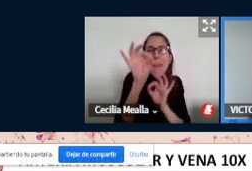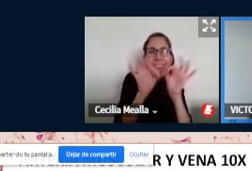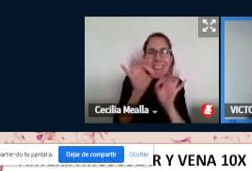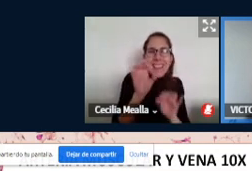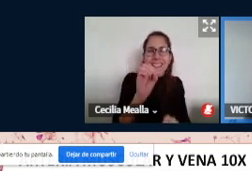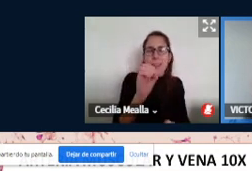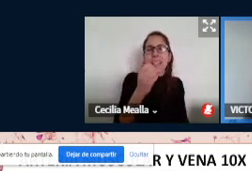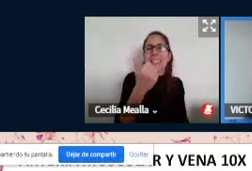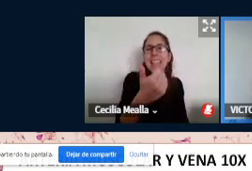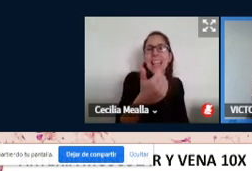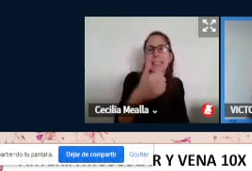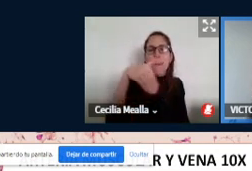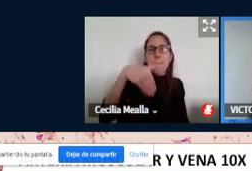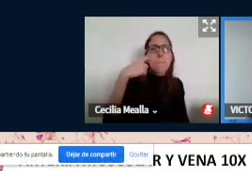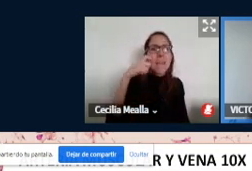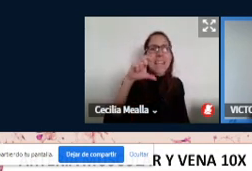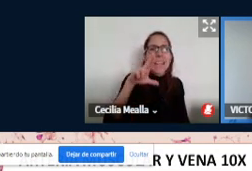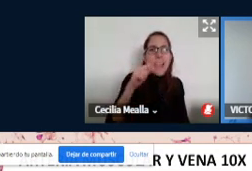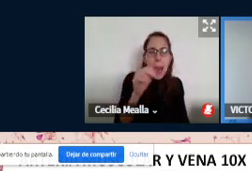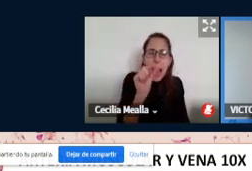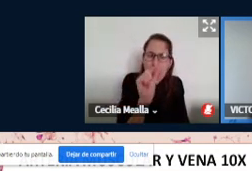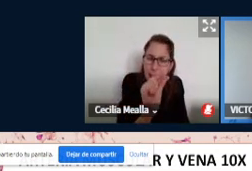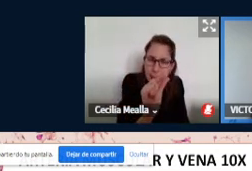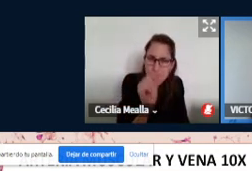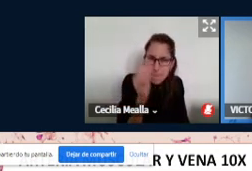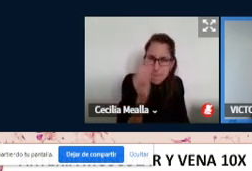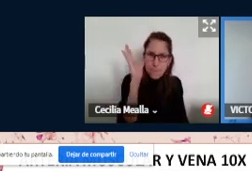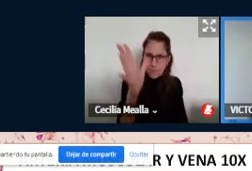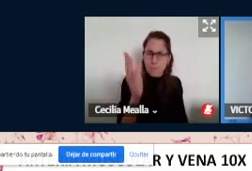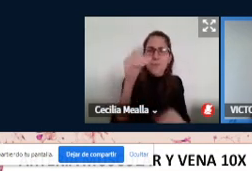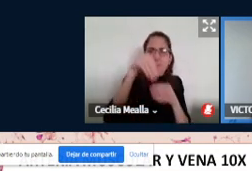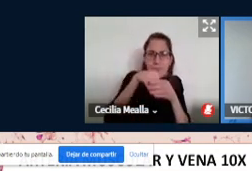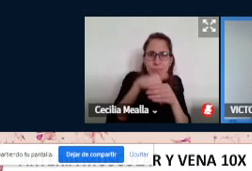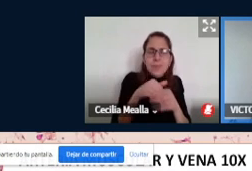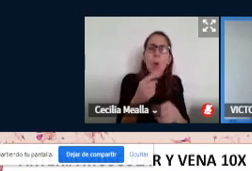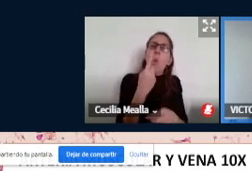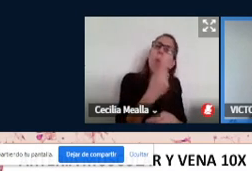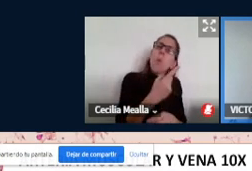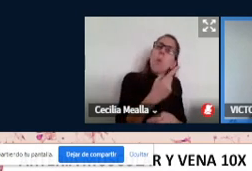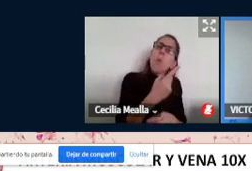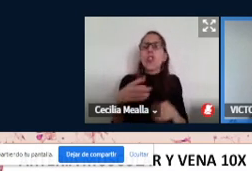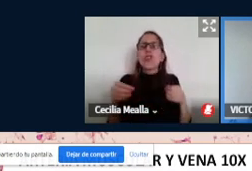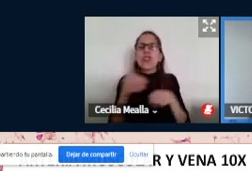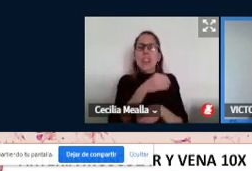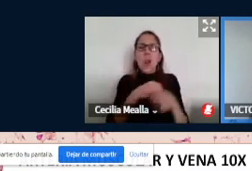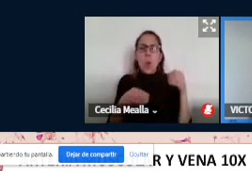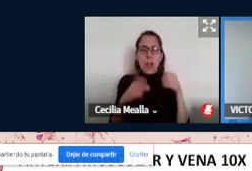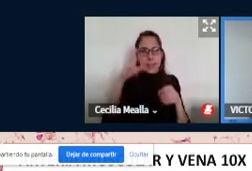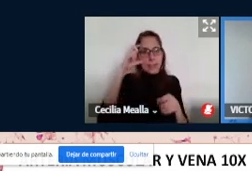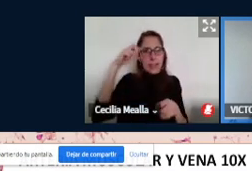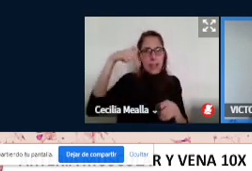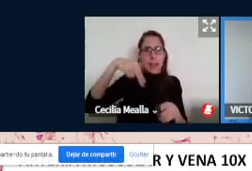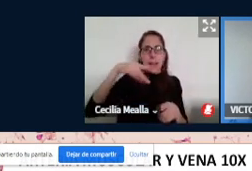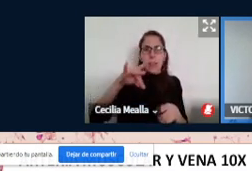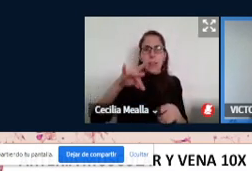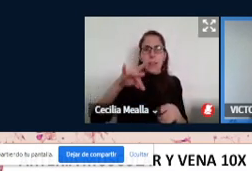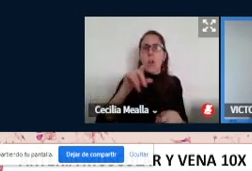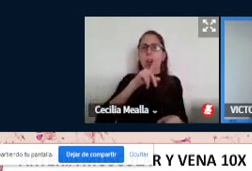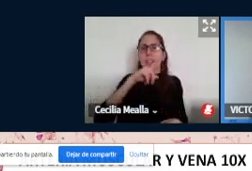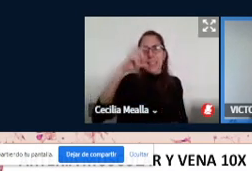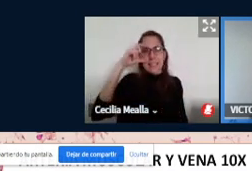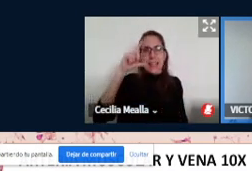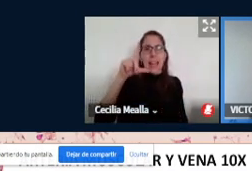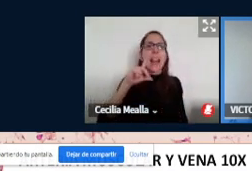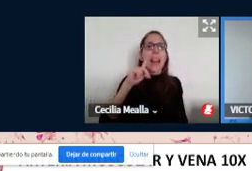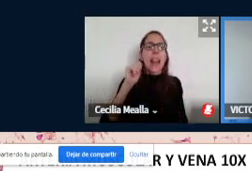chiquitito, y vamos a ver que está formado por una o dos células endoteliales, ¿sí? De todas estas capas,